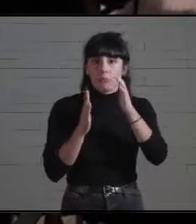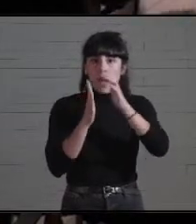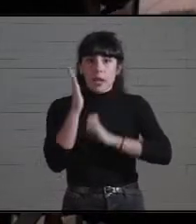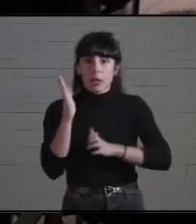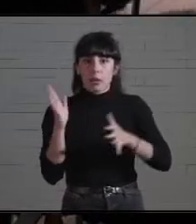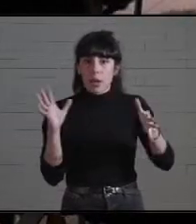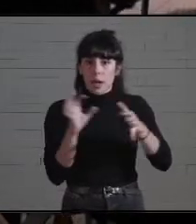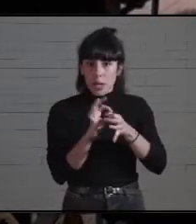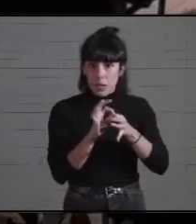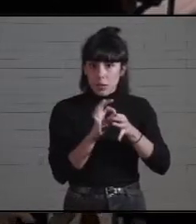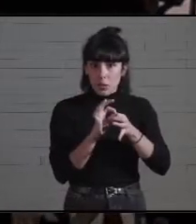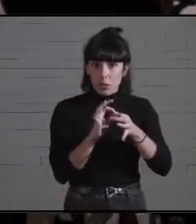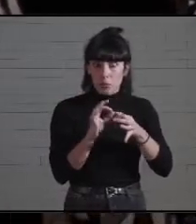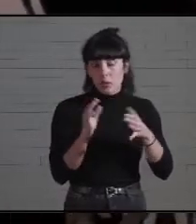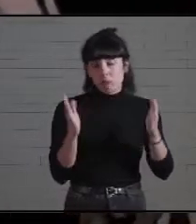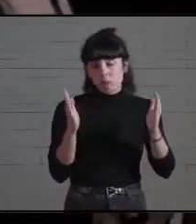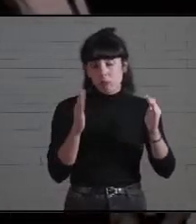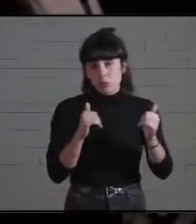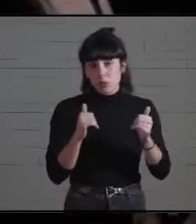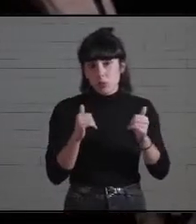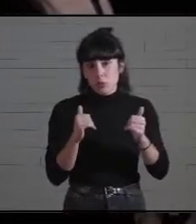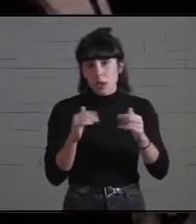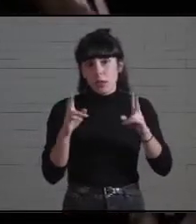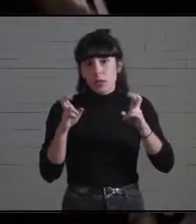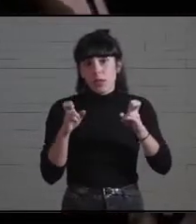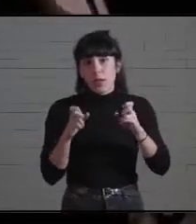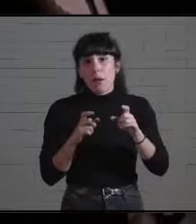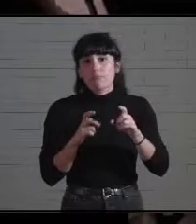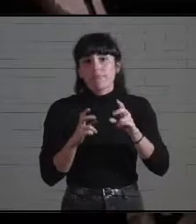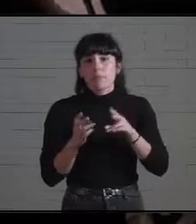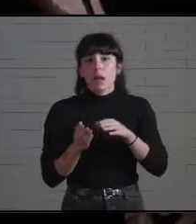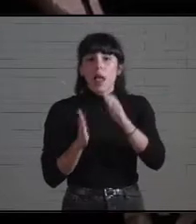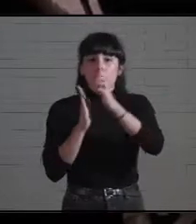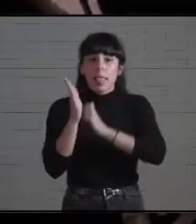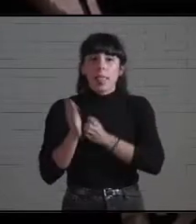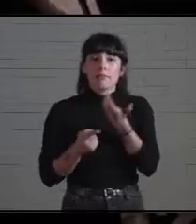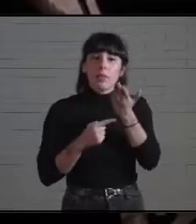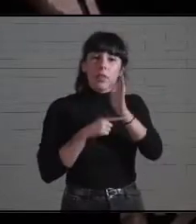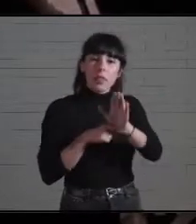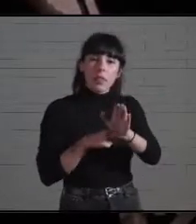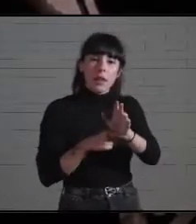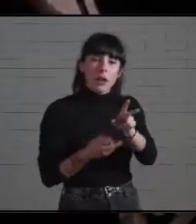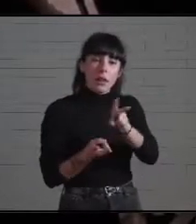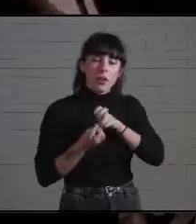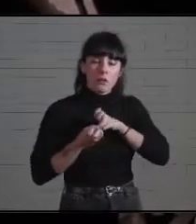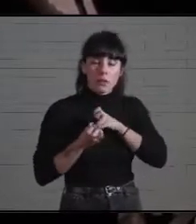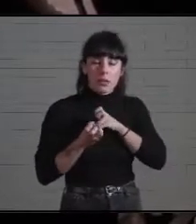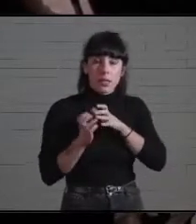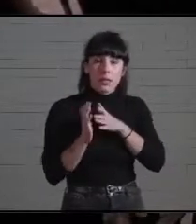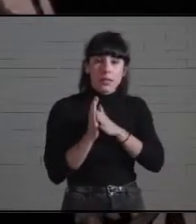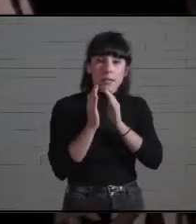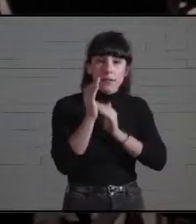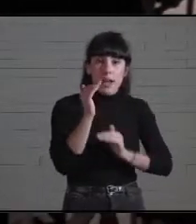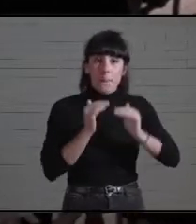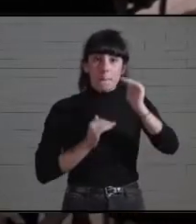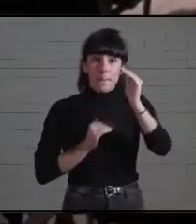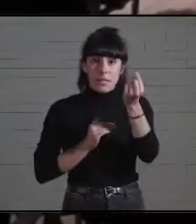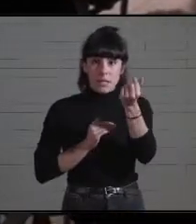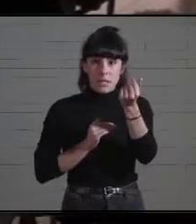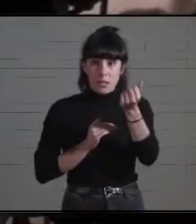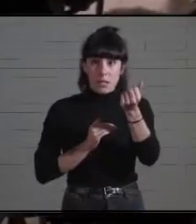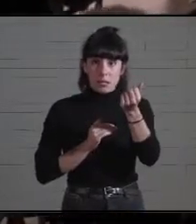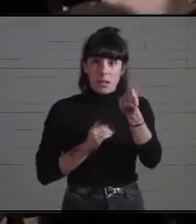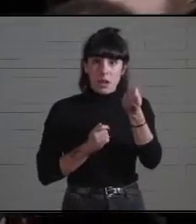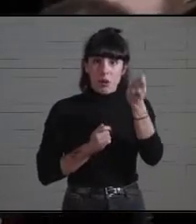y el mínimo vital que se tiene en cuenta en la declaración fiscal, suman más, mayor gasto,